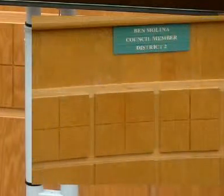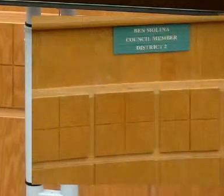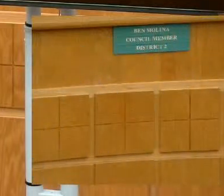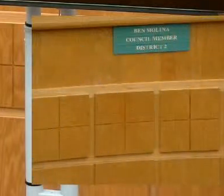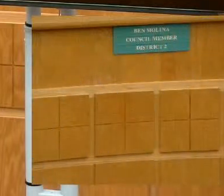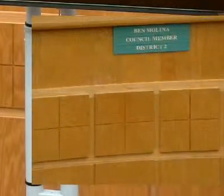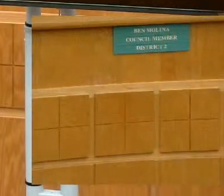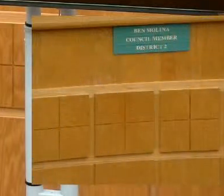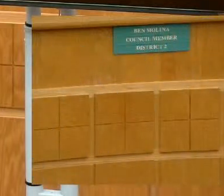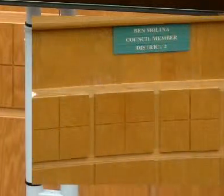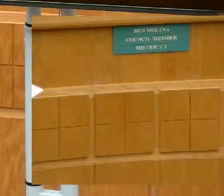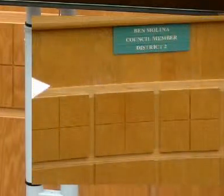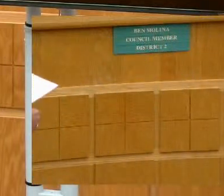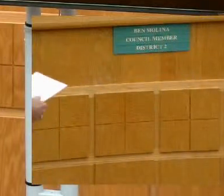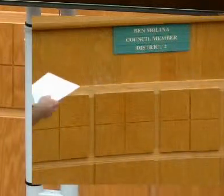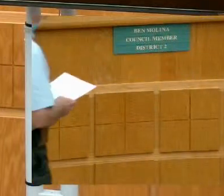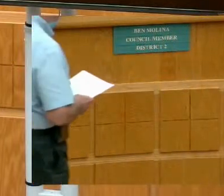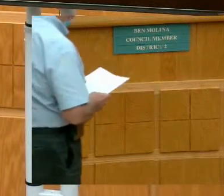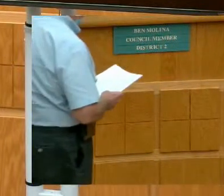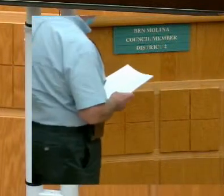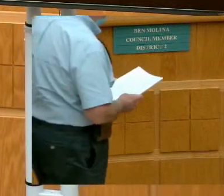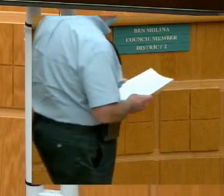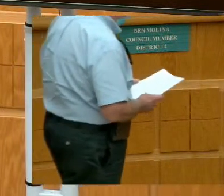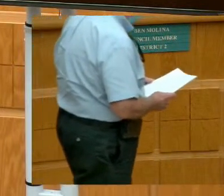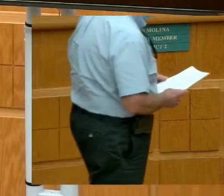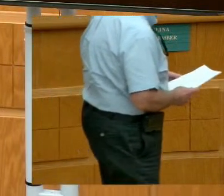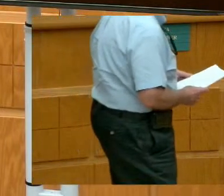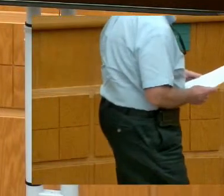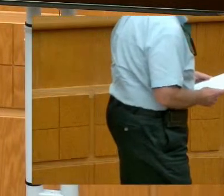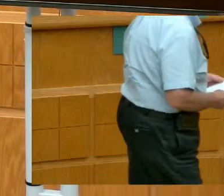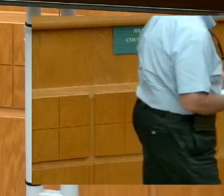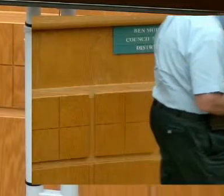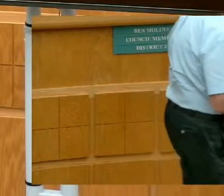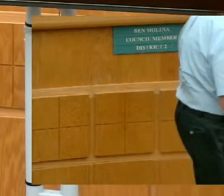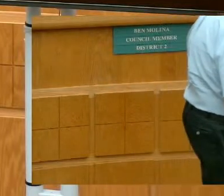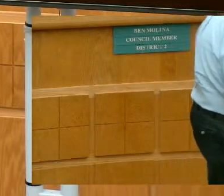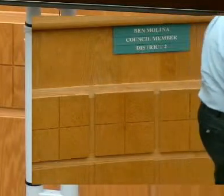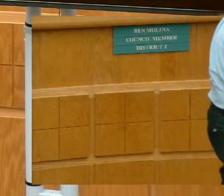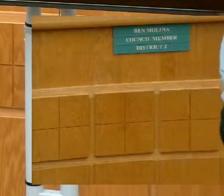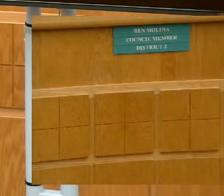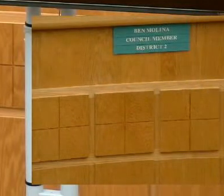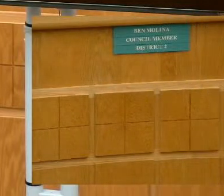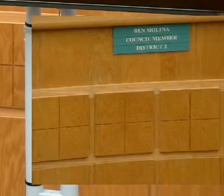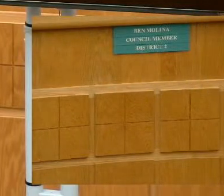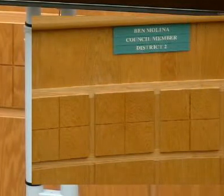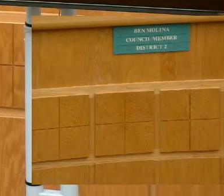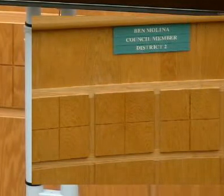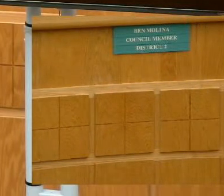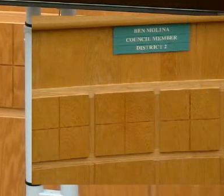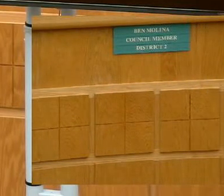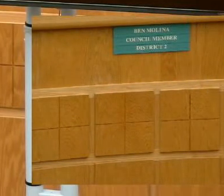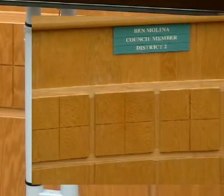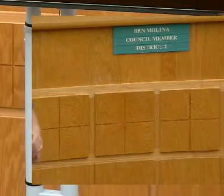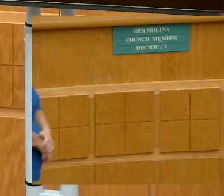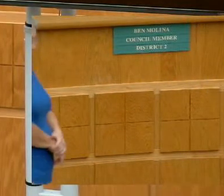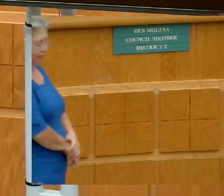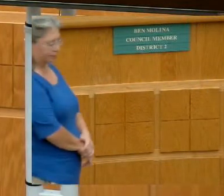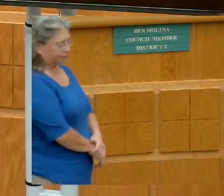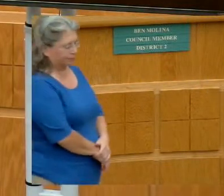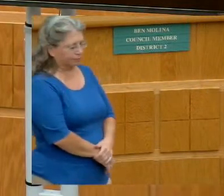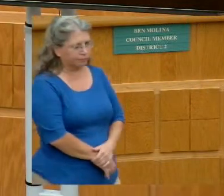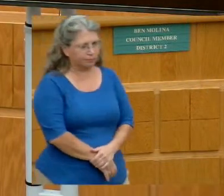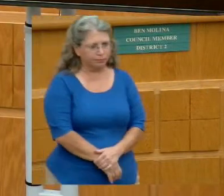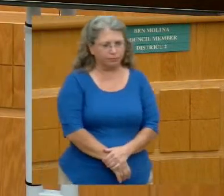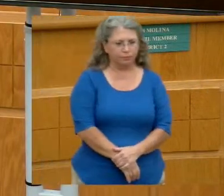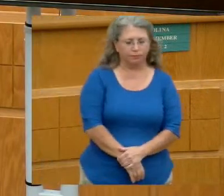Golfo adentro del condado de Nueces durante el fin de semana feriado del 4 de julio. La restricción temporal del acceso vehicular comenzará el viernes 3 de julio